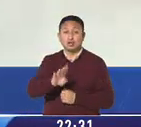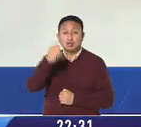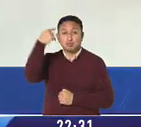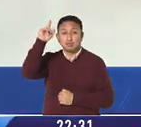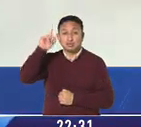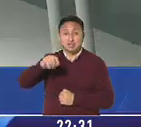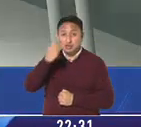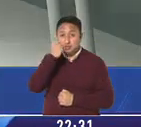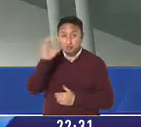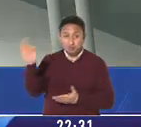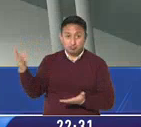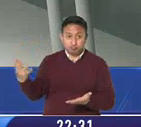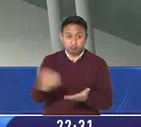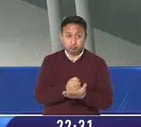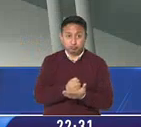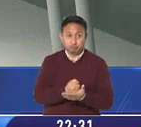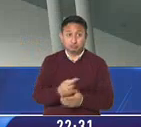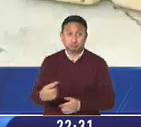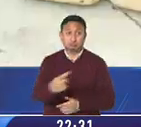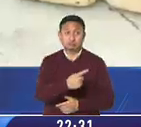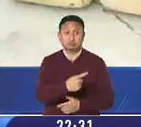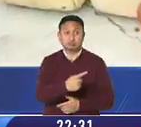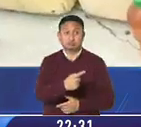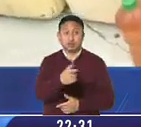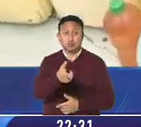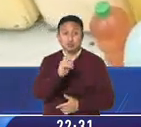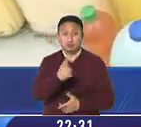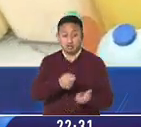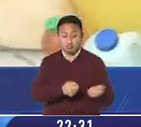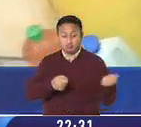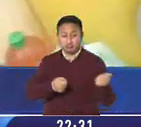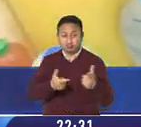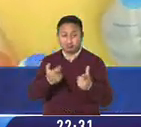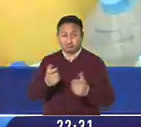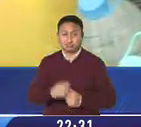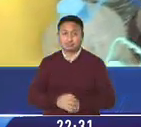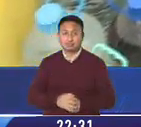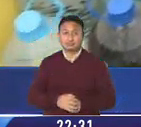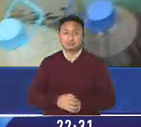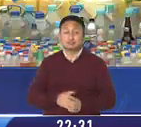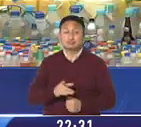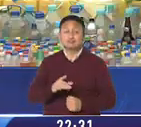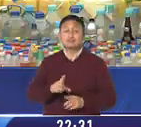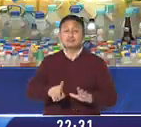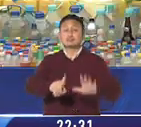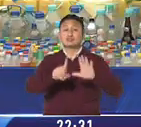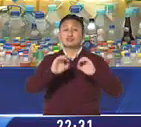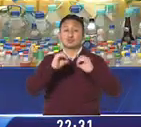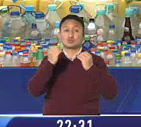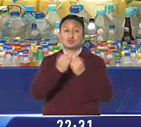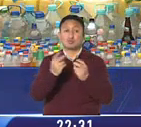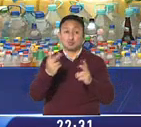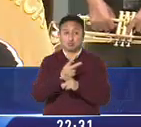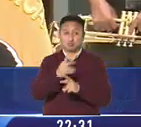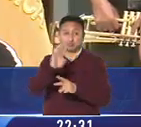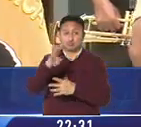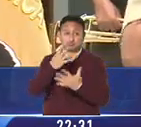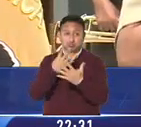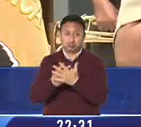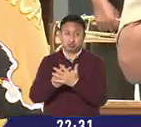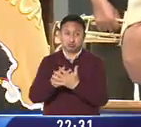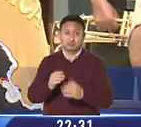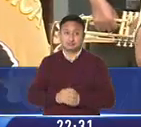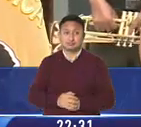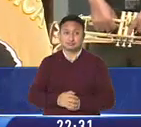droga incautada, decomisos de armas de fuego, licor artesanal, así como también la desarticulación de varias organizaciones criminales. Total